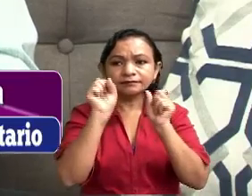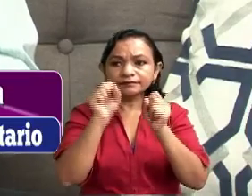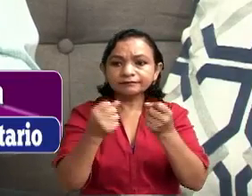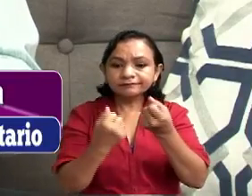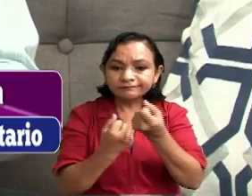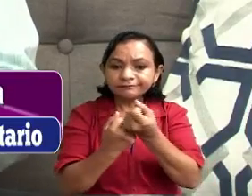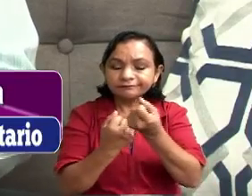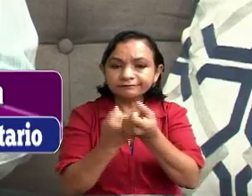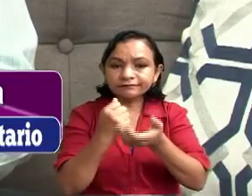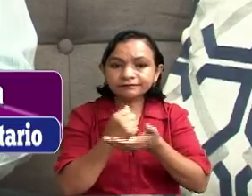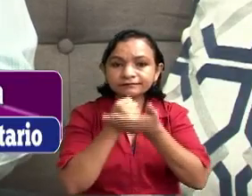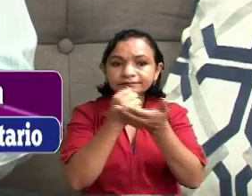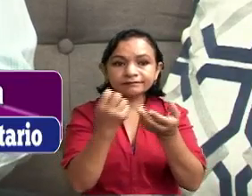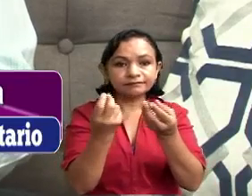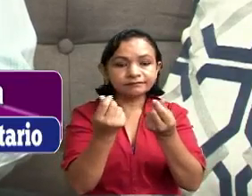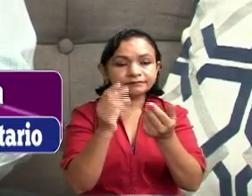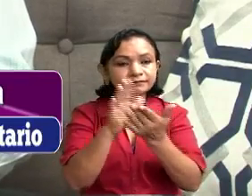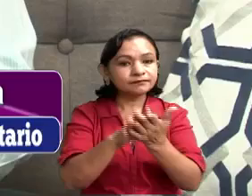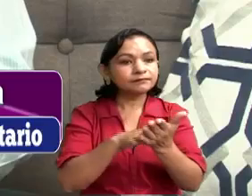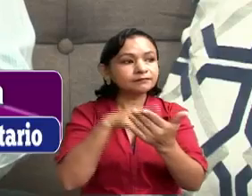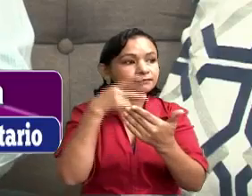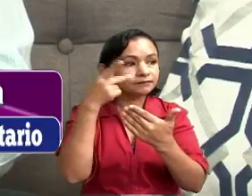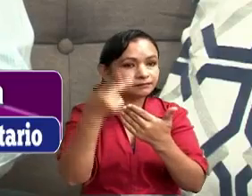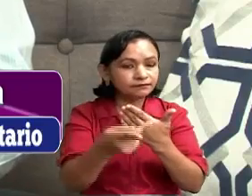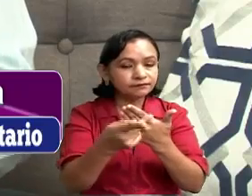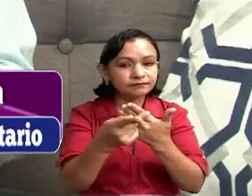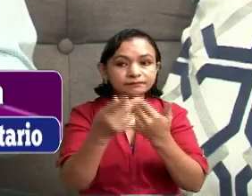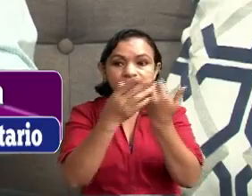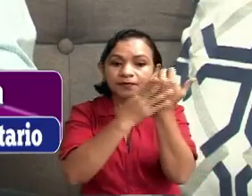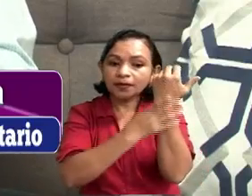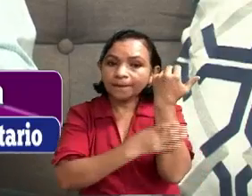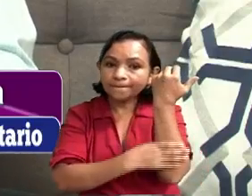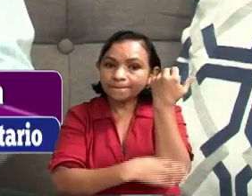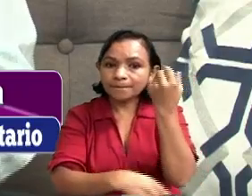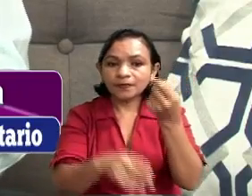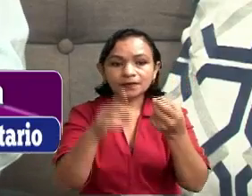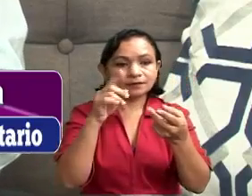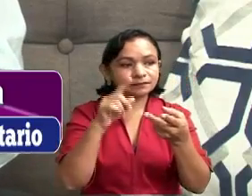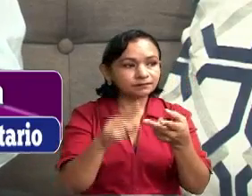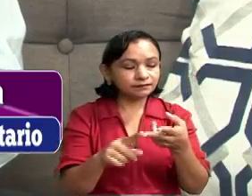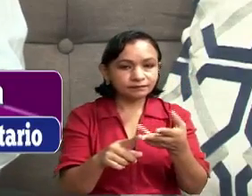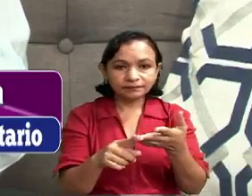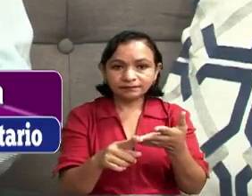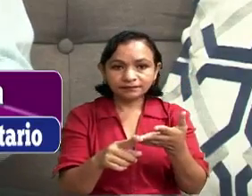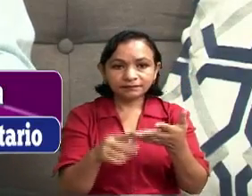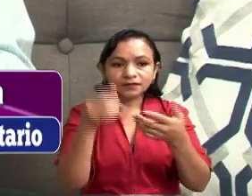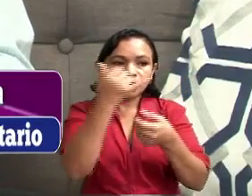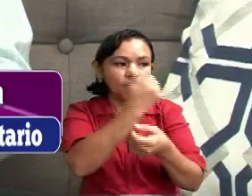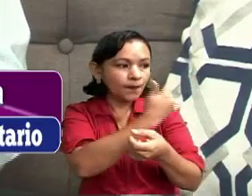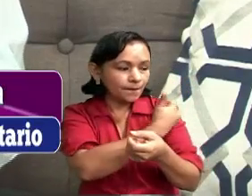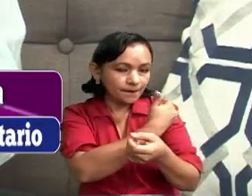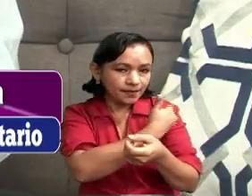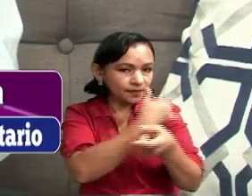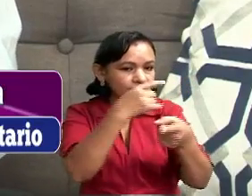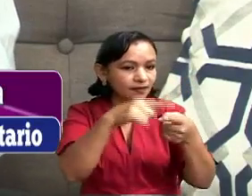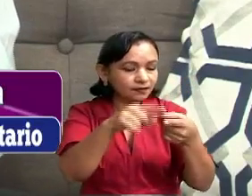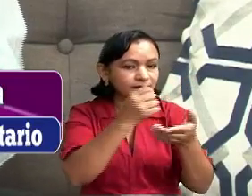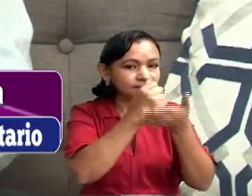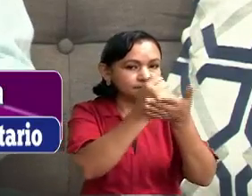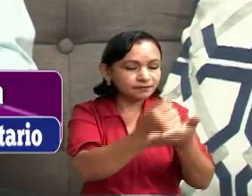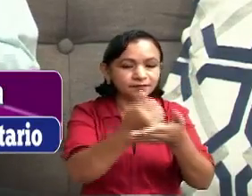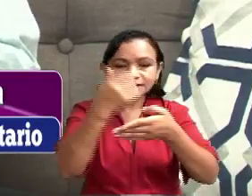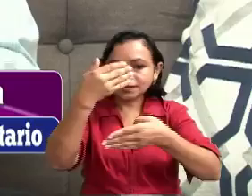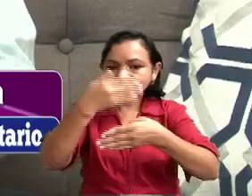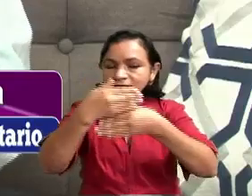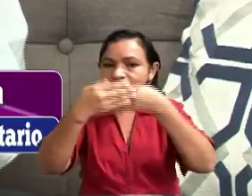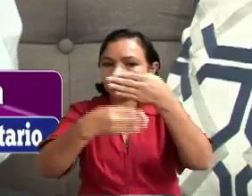financien los programas de combate a la pobreza, se financien los hospitales, se financia la construcción de